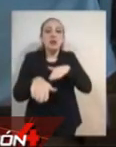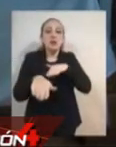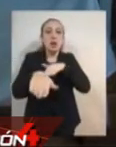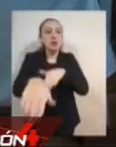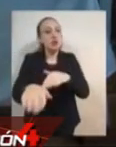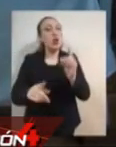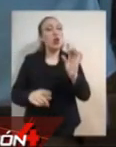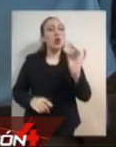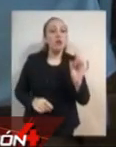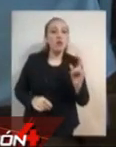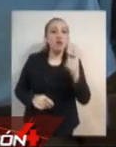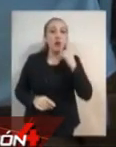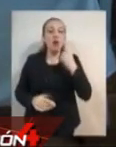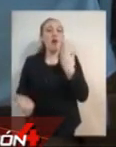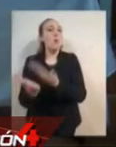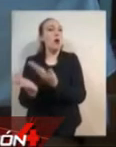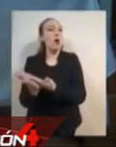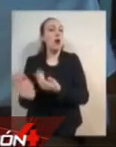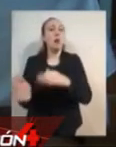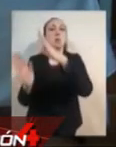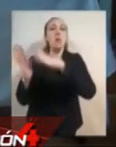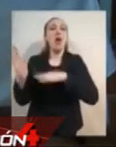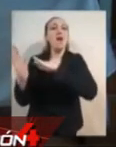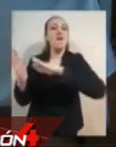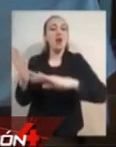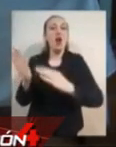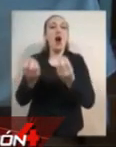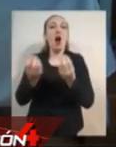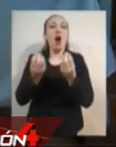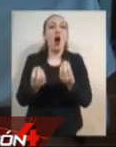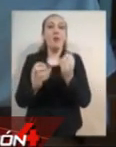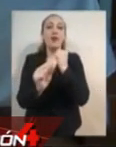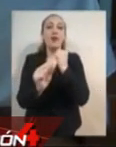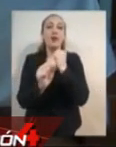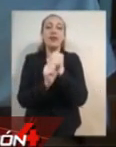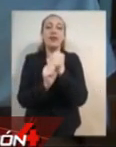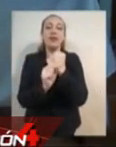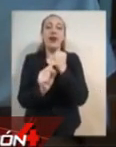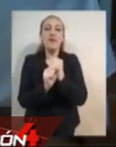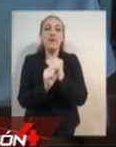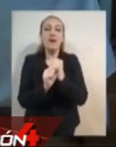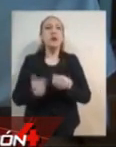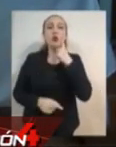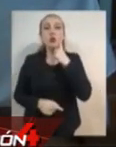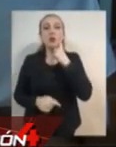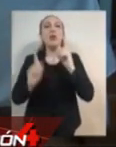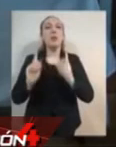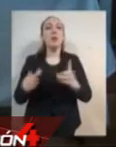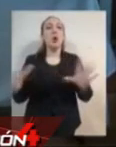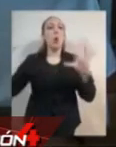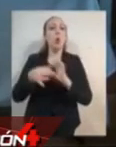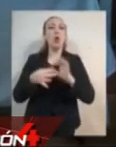siendo fuertemente planificada por la empresa con el municipio y con la provincia